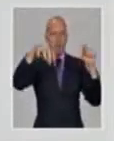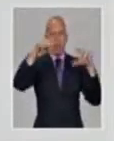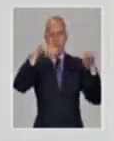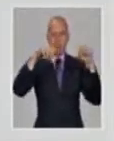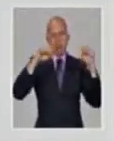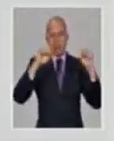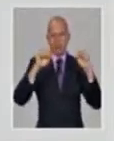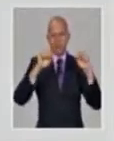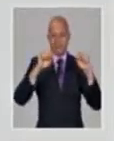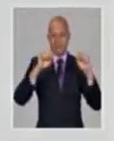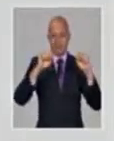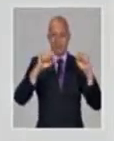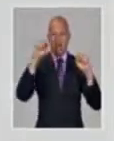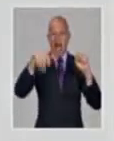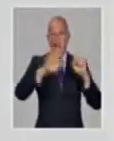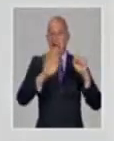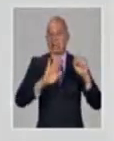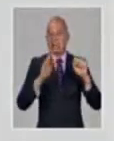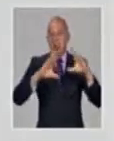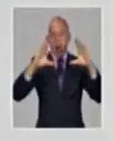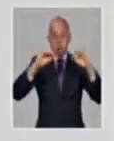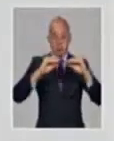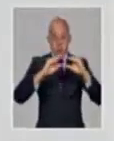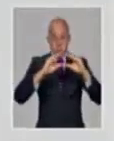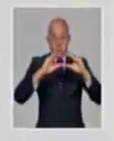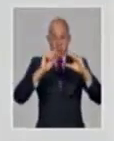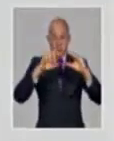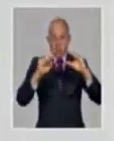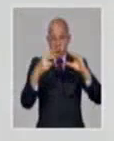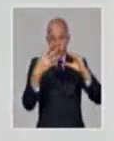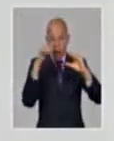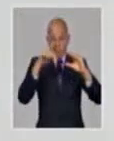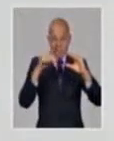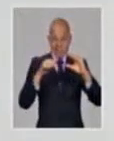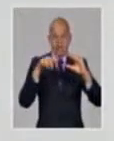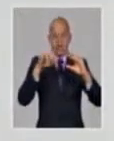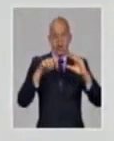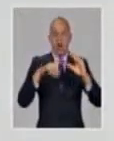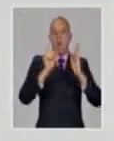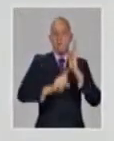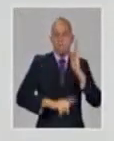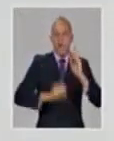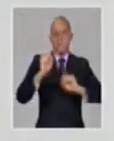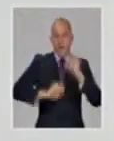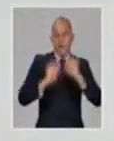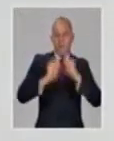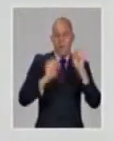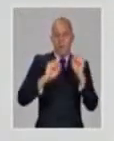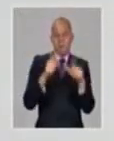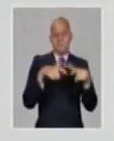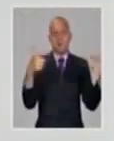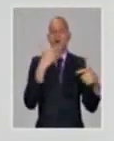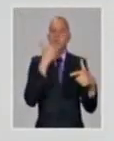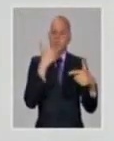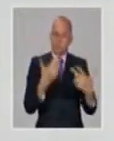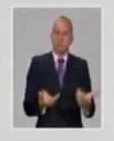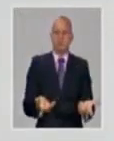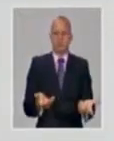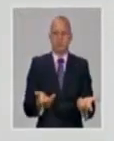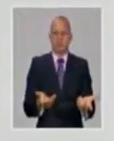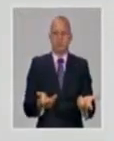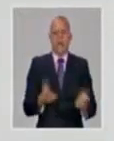Eléctrica. Se produce más energía en esa etapa. Se produce más energía, incluso a menos costo, precisamente porque es un horario donde